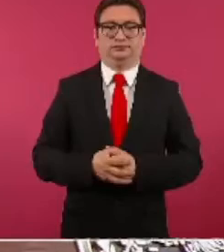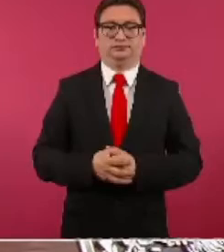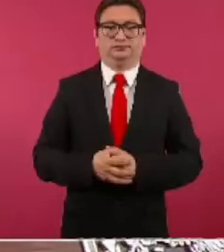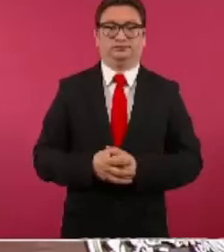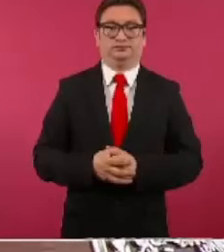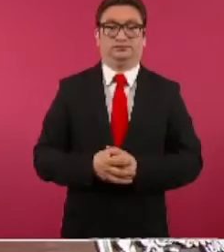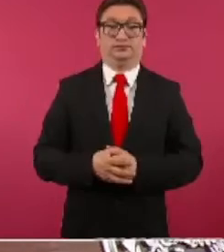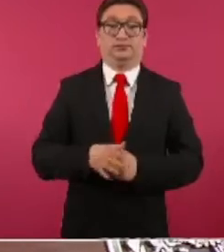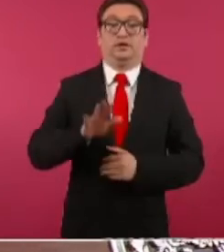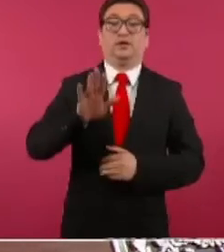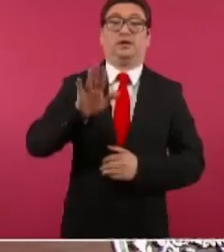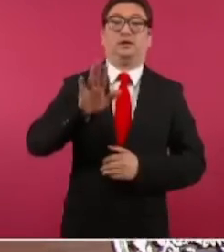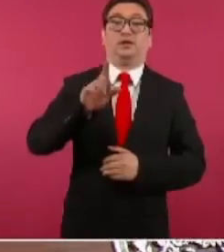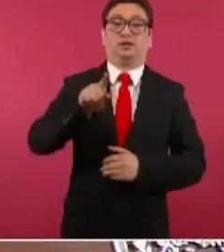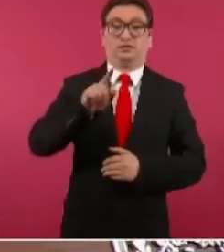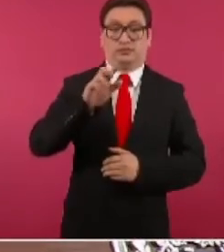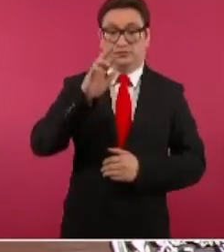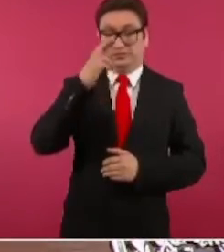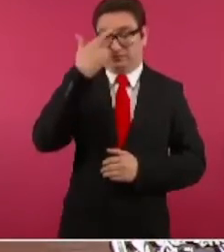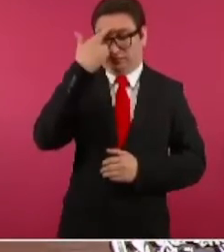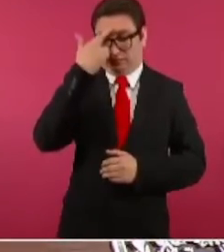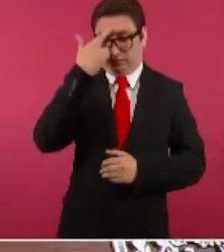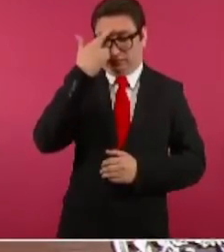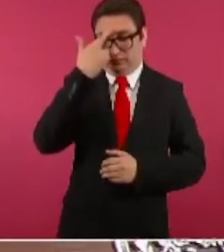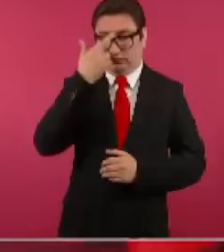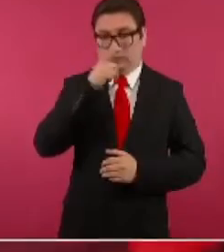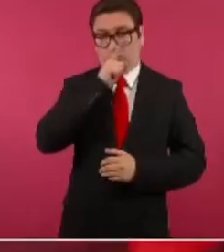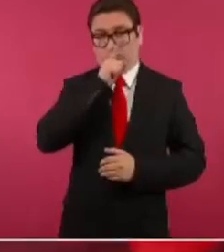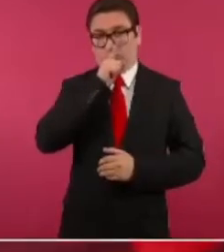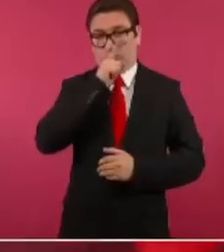Pero me estoy acordando que yo no lo puedo decir.